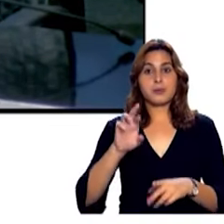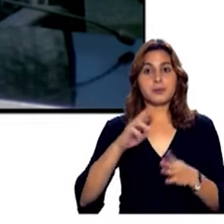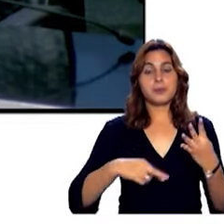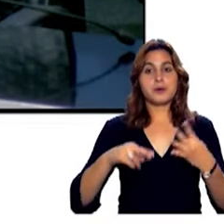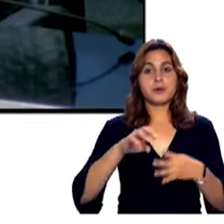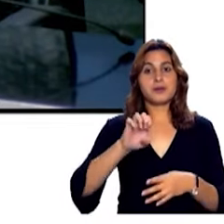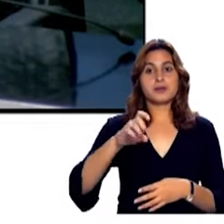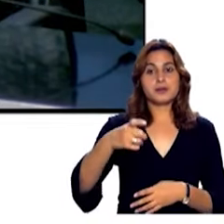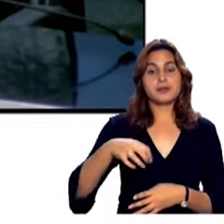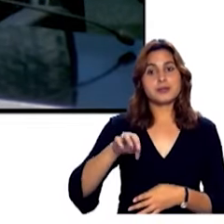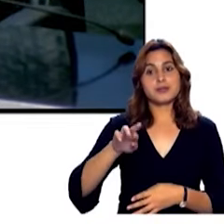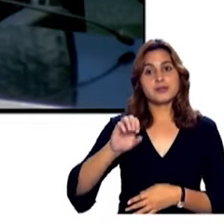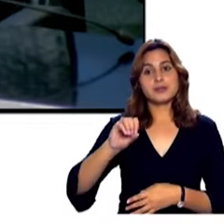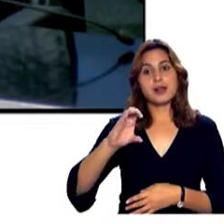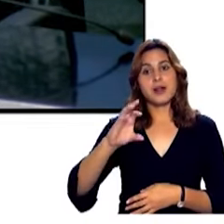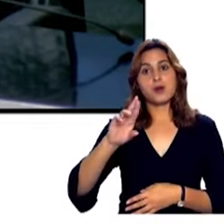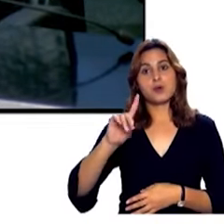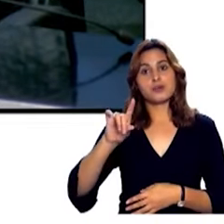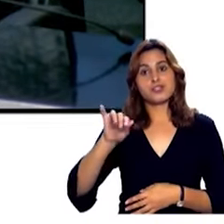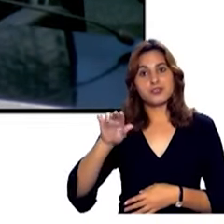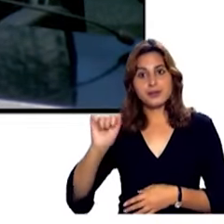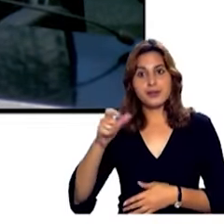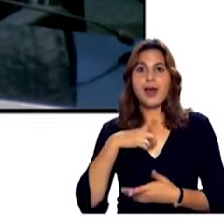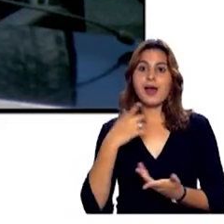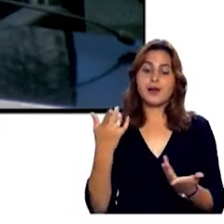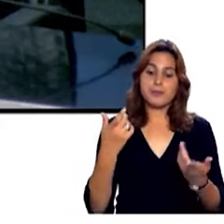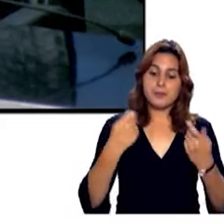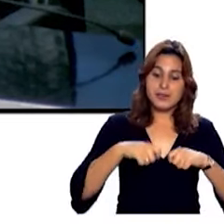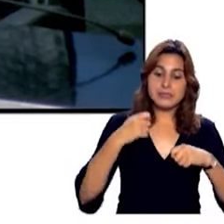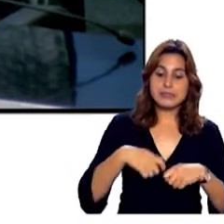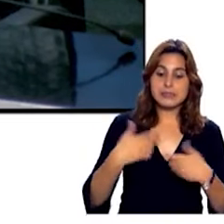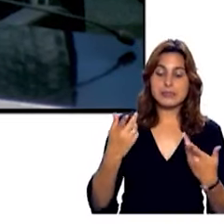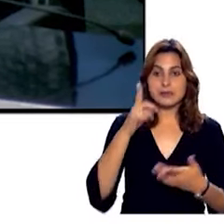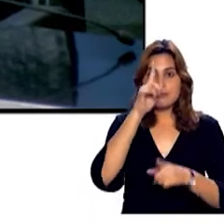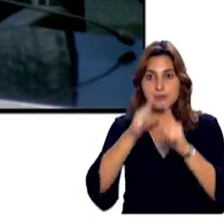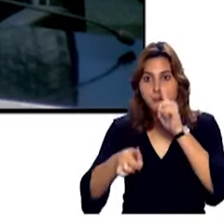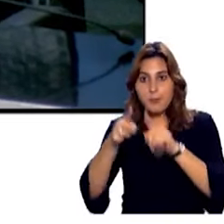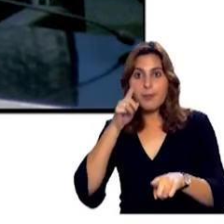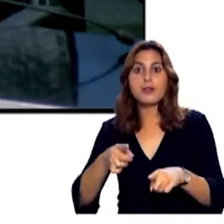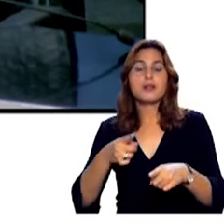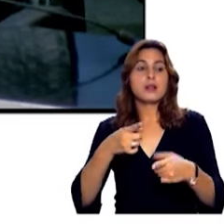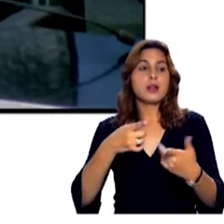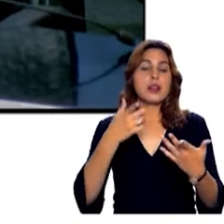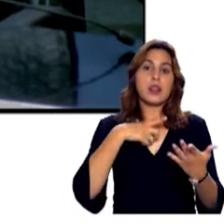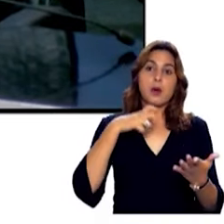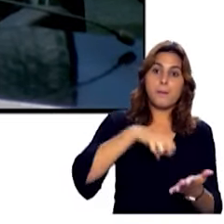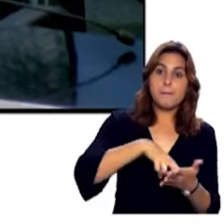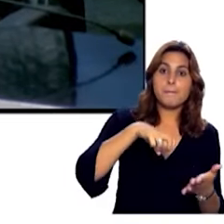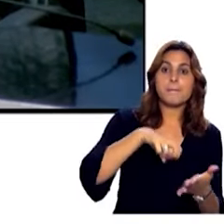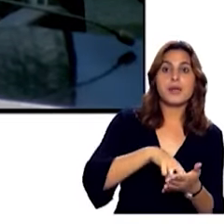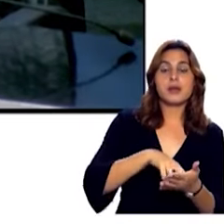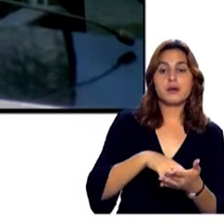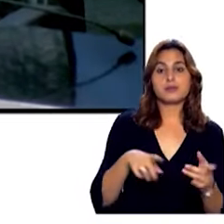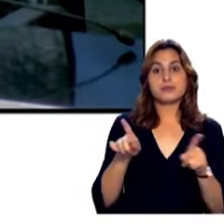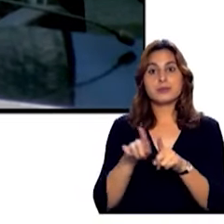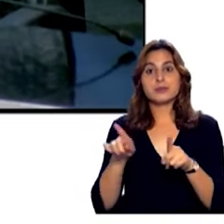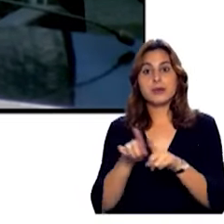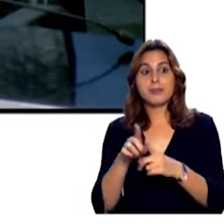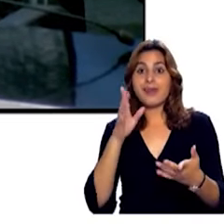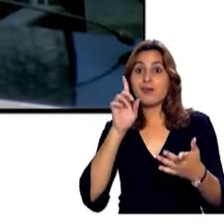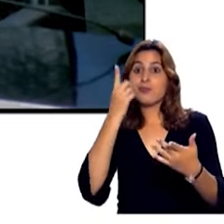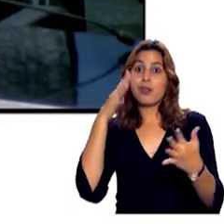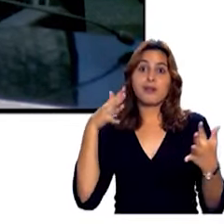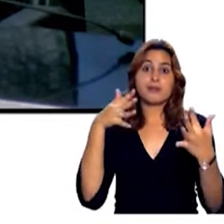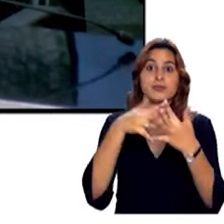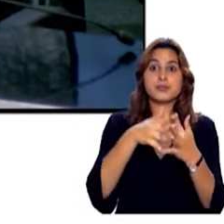formales Hay que designar el precepto penal precepto civil sustantivo infringido Hay que designar la